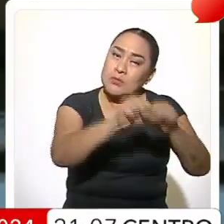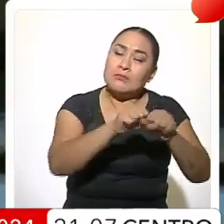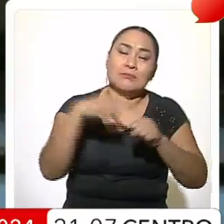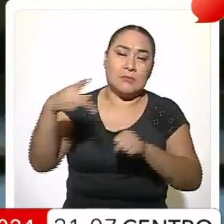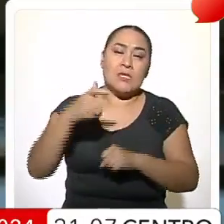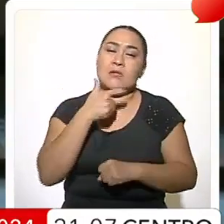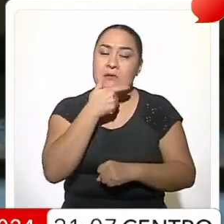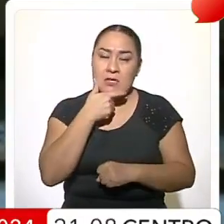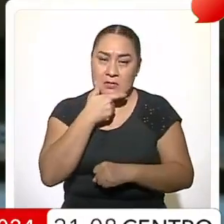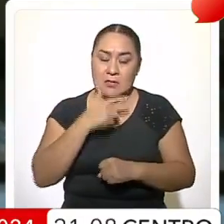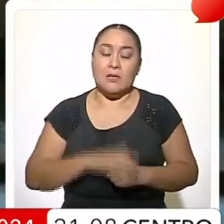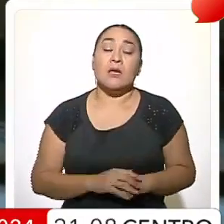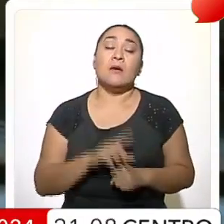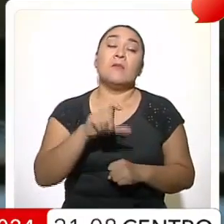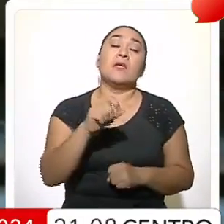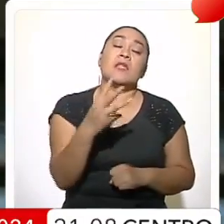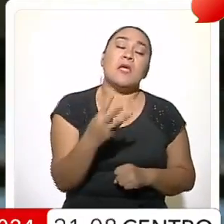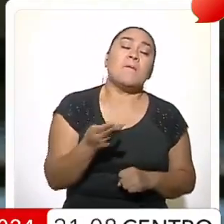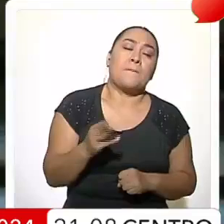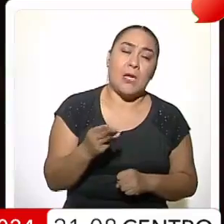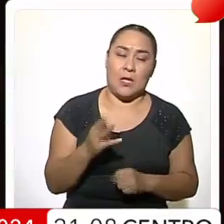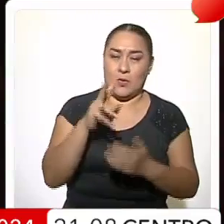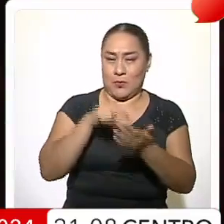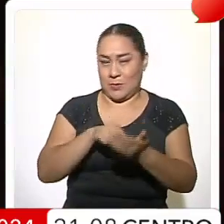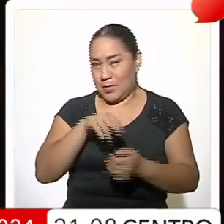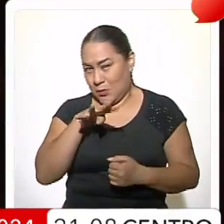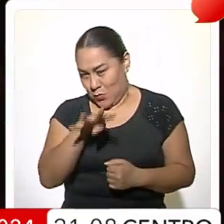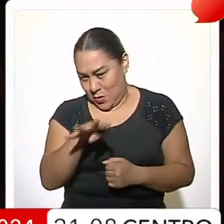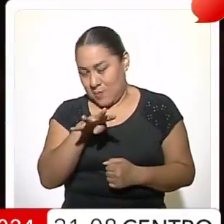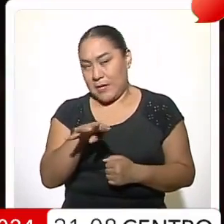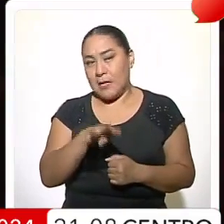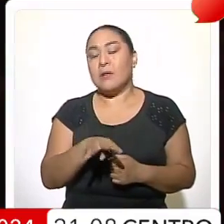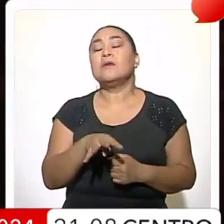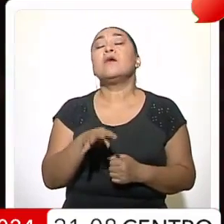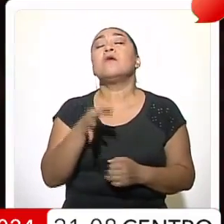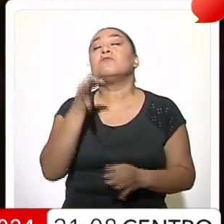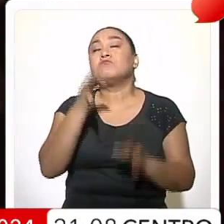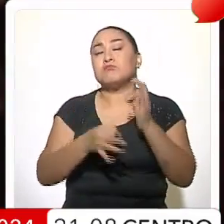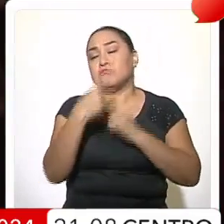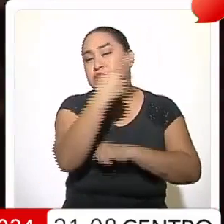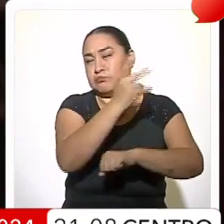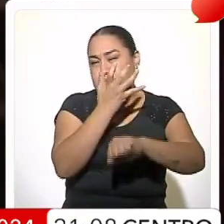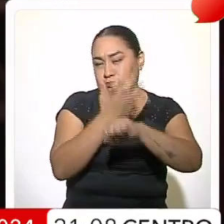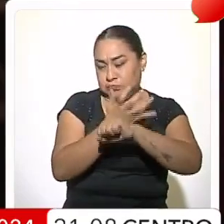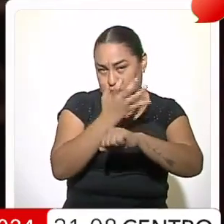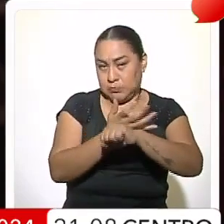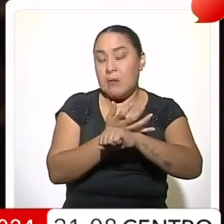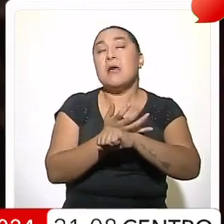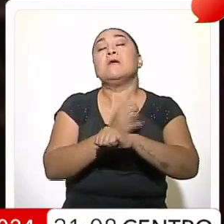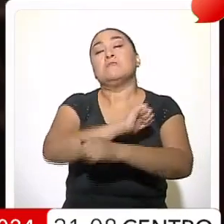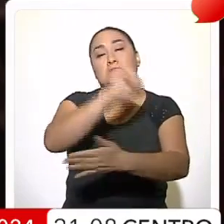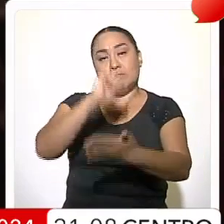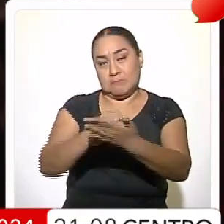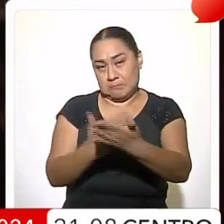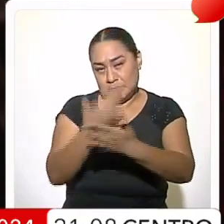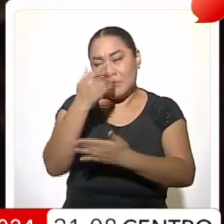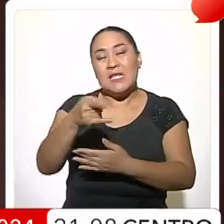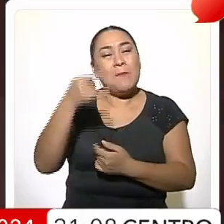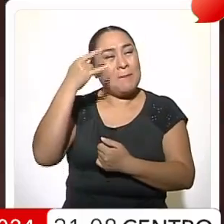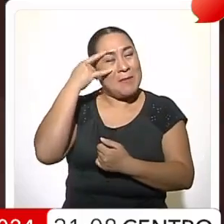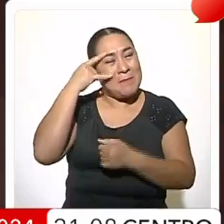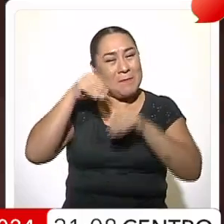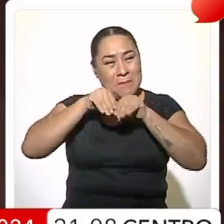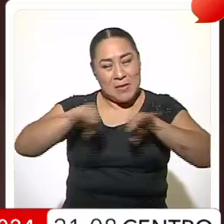británica. El 23 de mayo de 2019, la justicia estadounidense, que ya lo acusaba de piratería